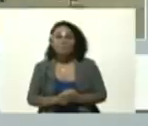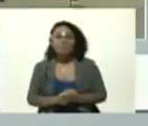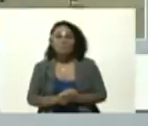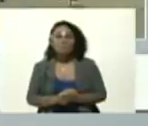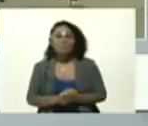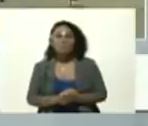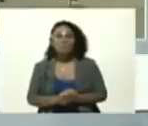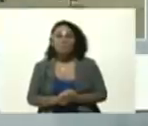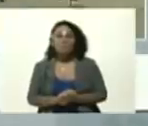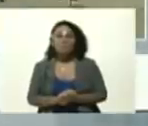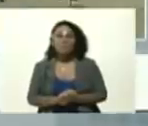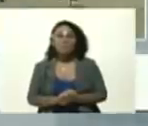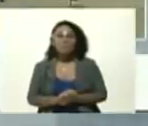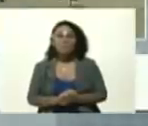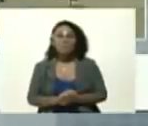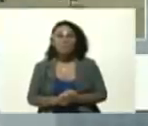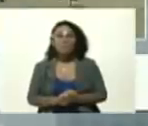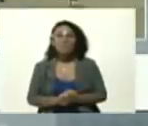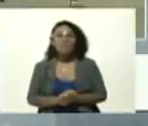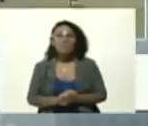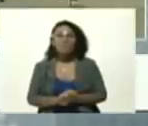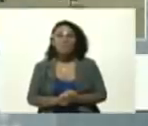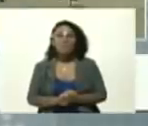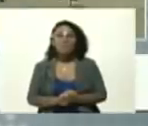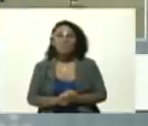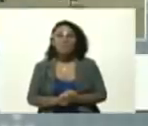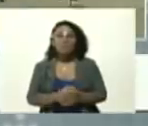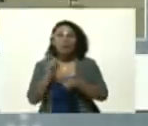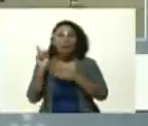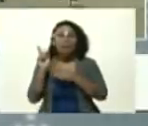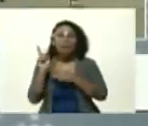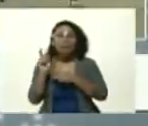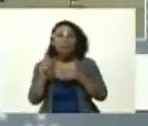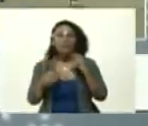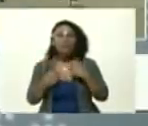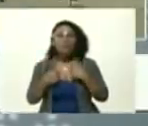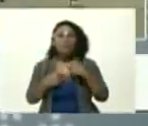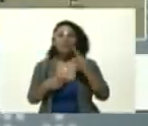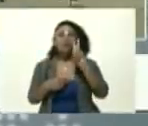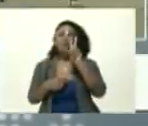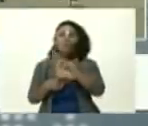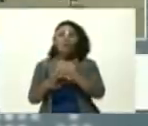para Educación Universitaria. Allá lo veo con la